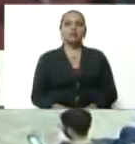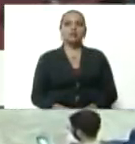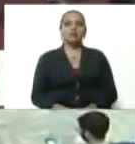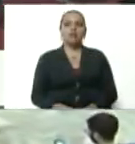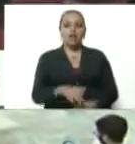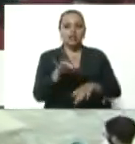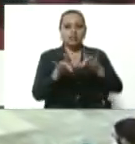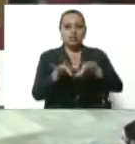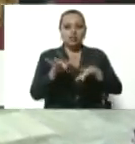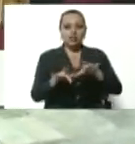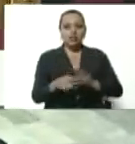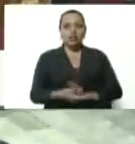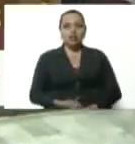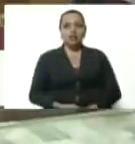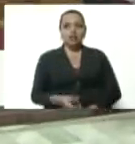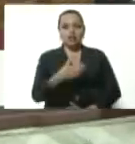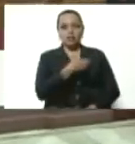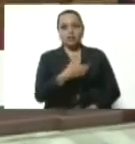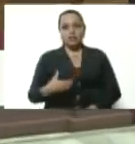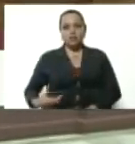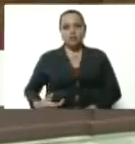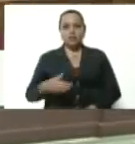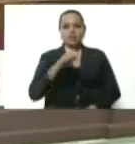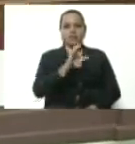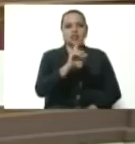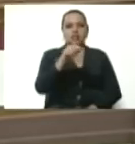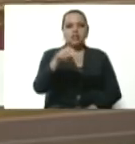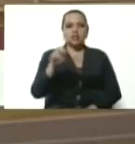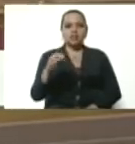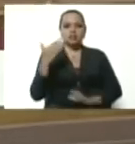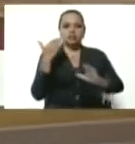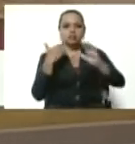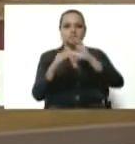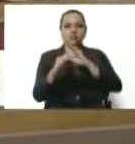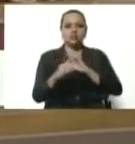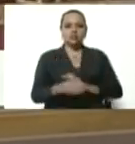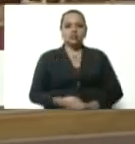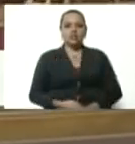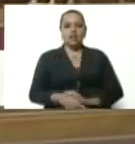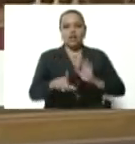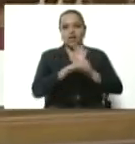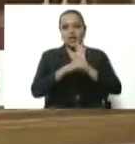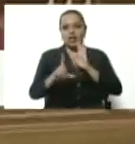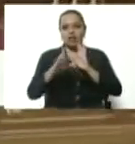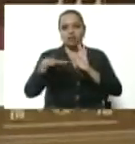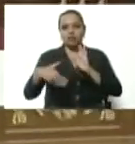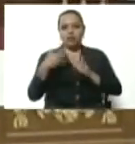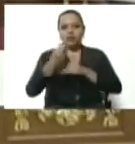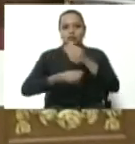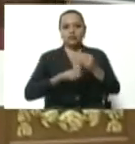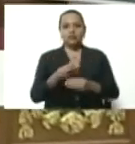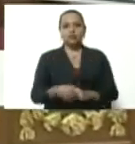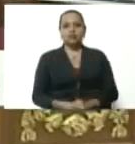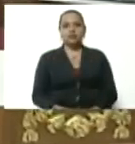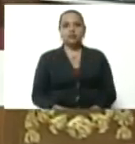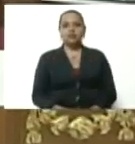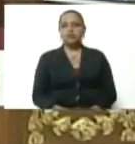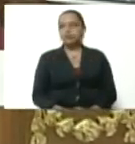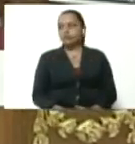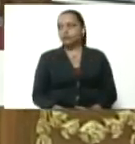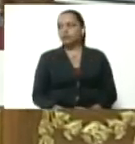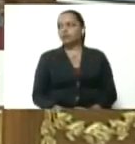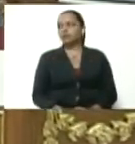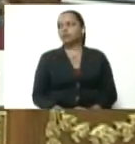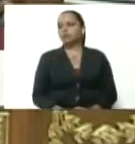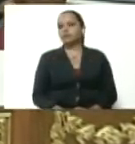señor secretario, a la presidenta del Consejo Nacional Electoral y publicada en la Gaceta para darle cumplimiento.